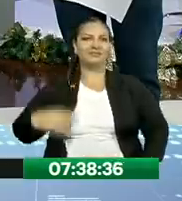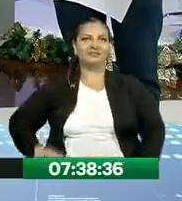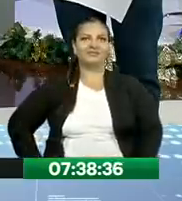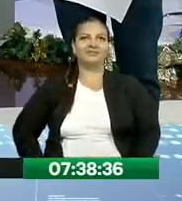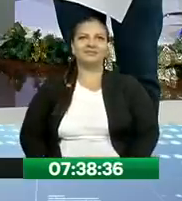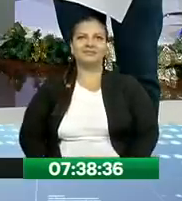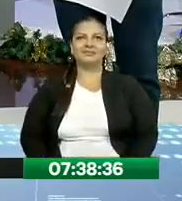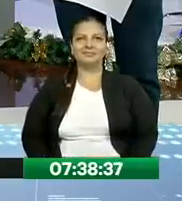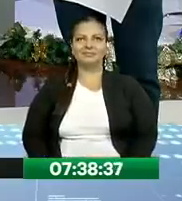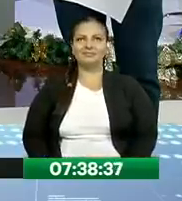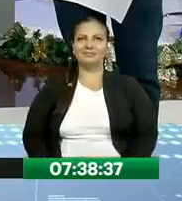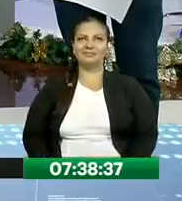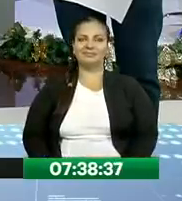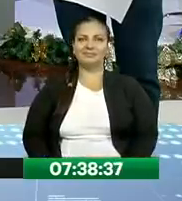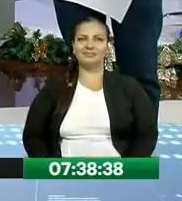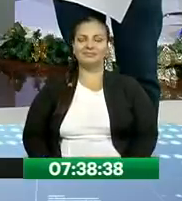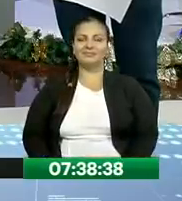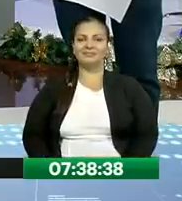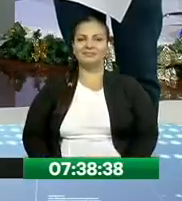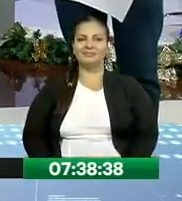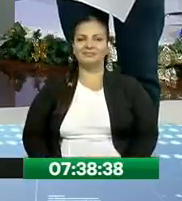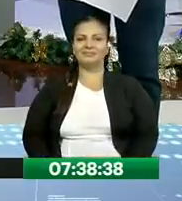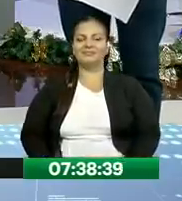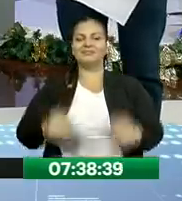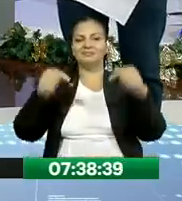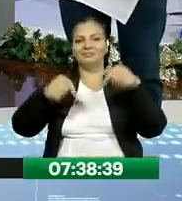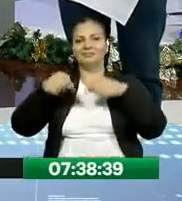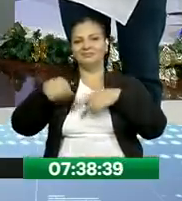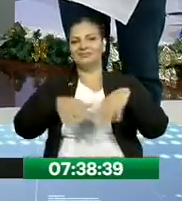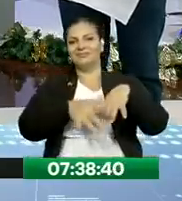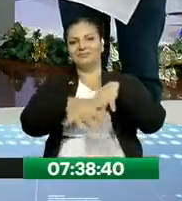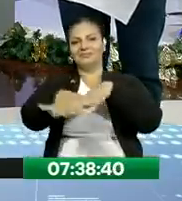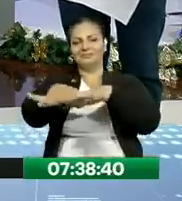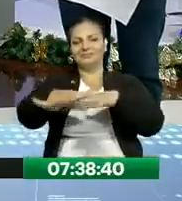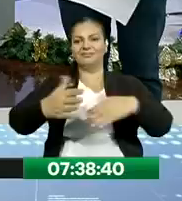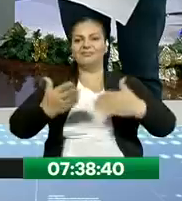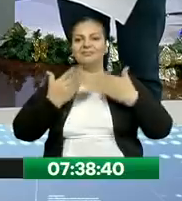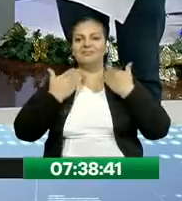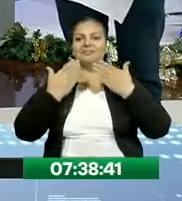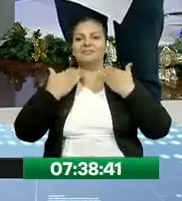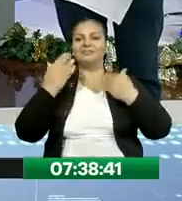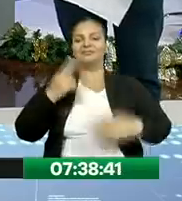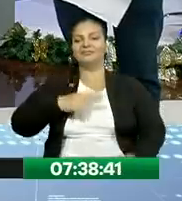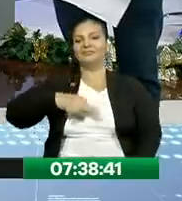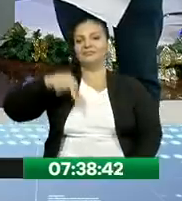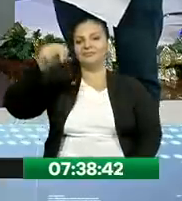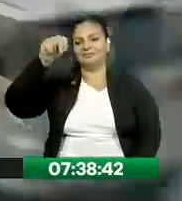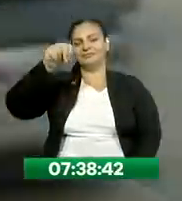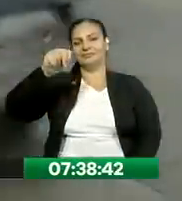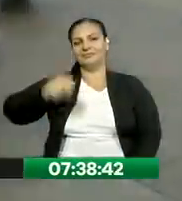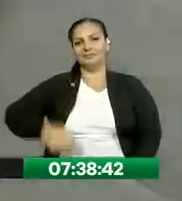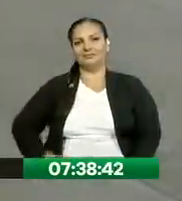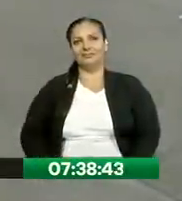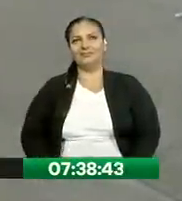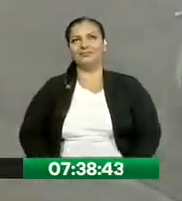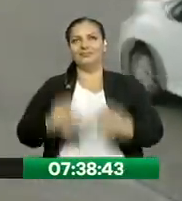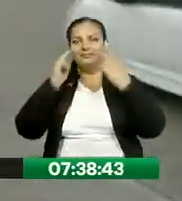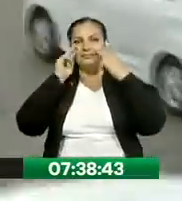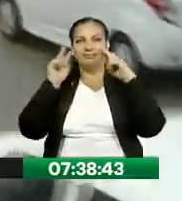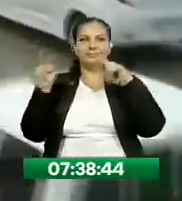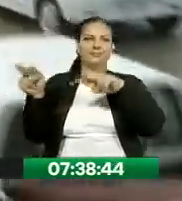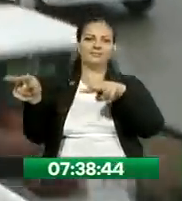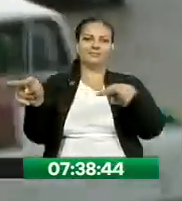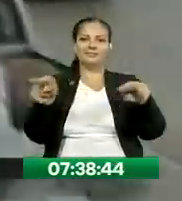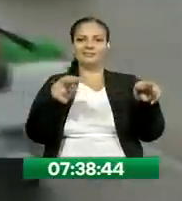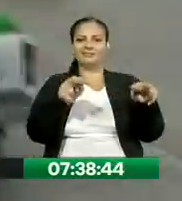continuamos, les decíamos, desde la avenida Francisco de Orellana, al norte de la ciudad de Guayaquil. Y como pueden darse cuenta ustedes,